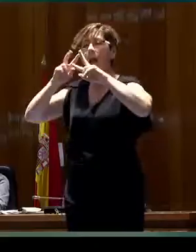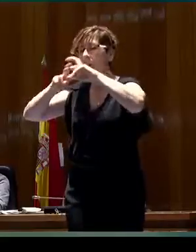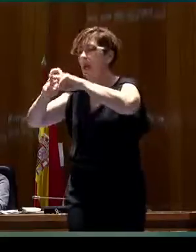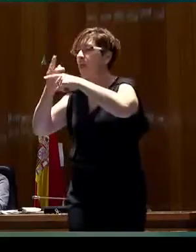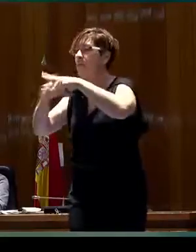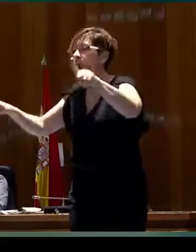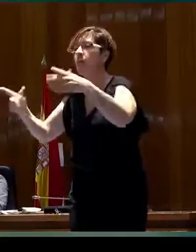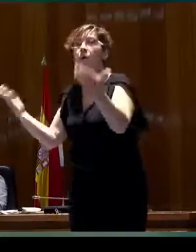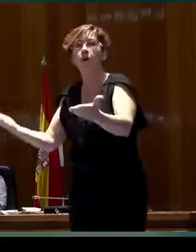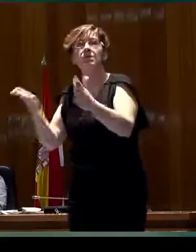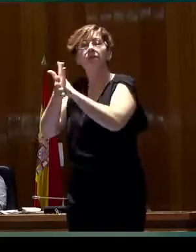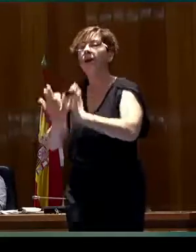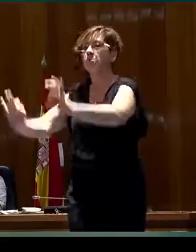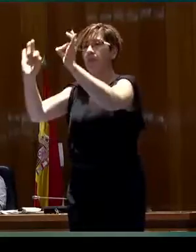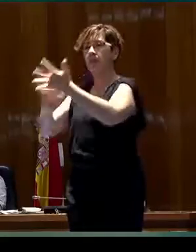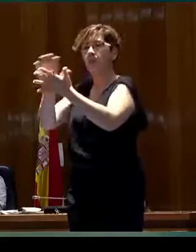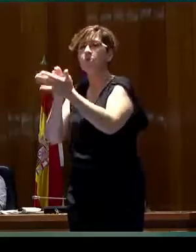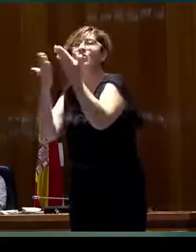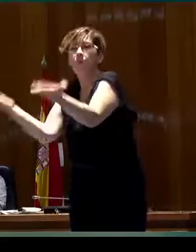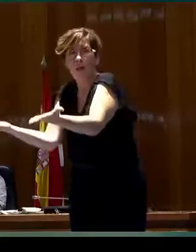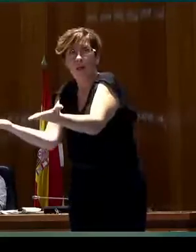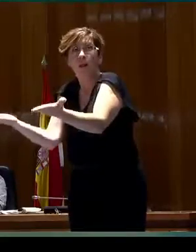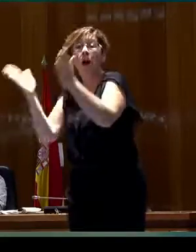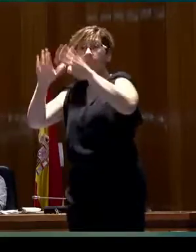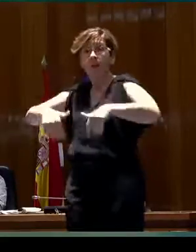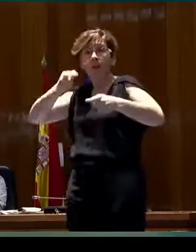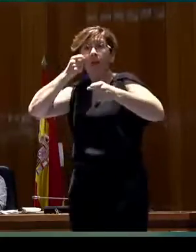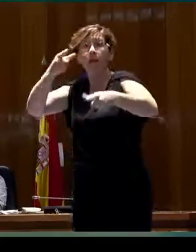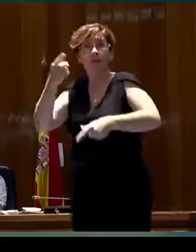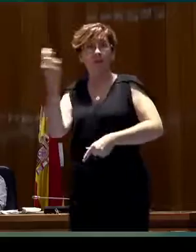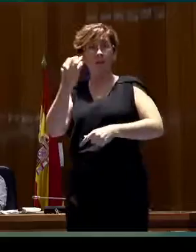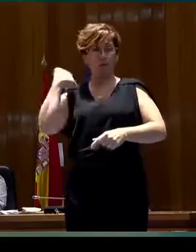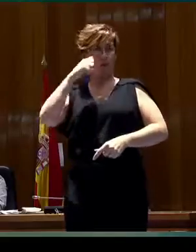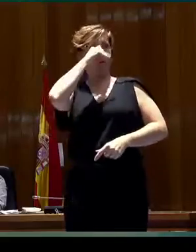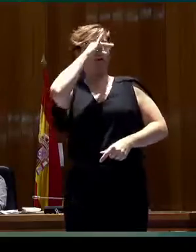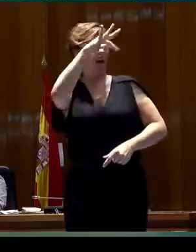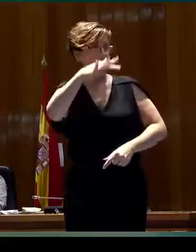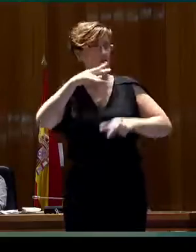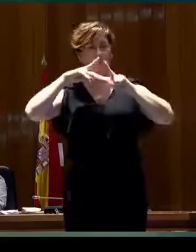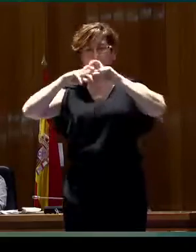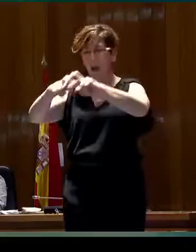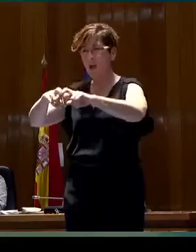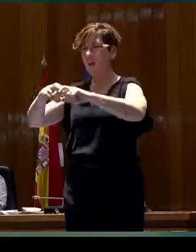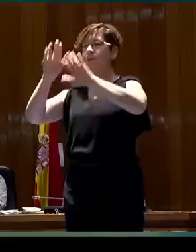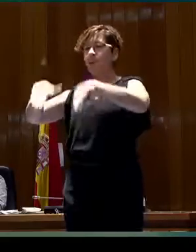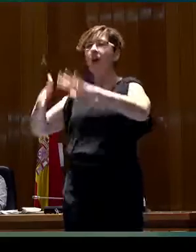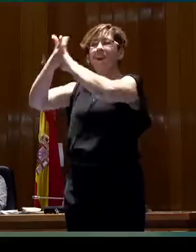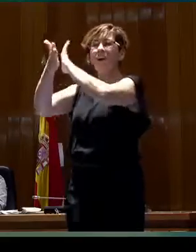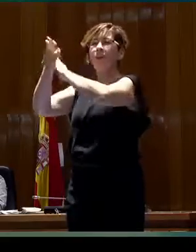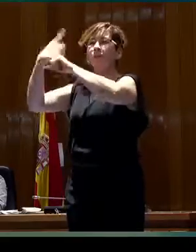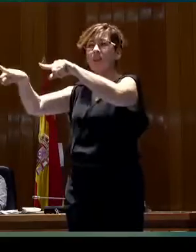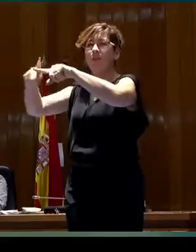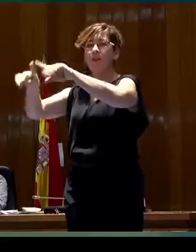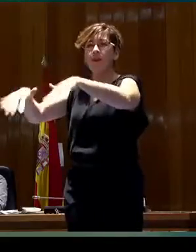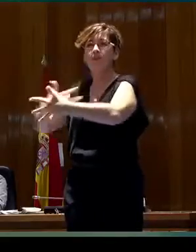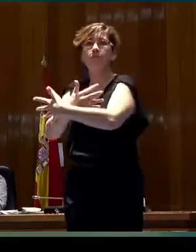las lenguas de signos? Después de algunos años de investigación y de muchos esfuerzos en mostrar esas diferencias, nos dimos cuenta de que eso no era